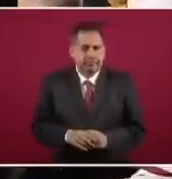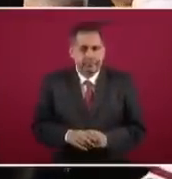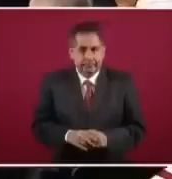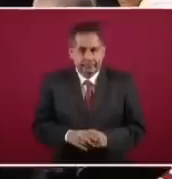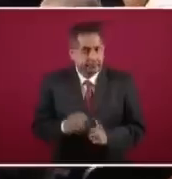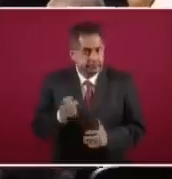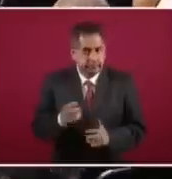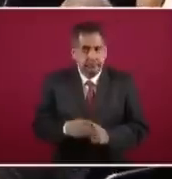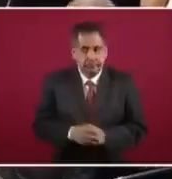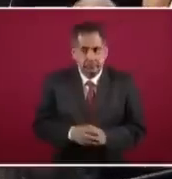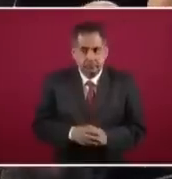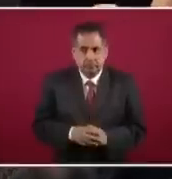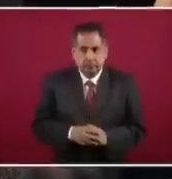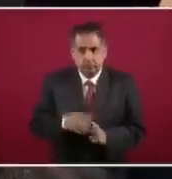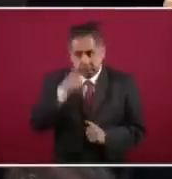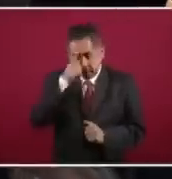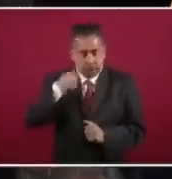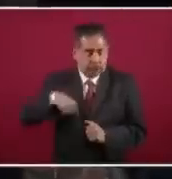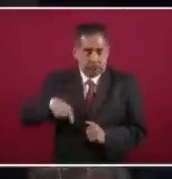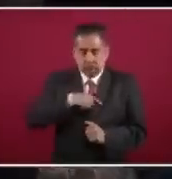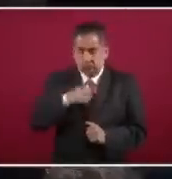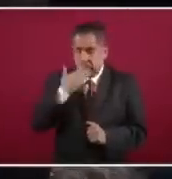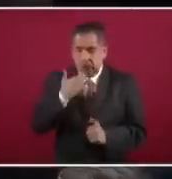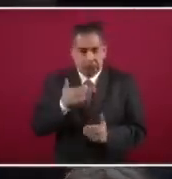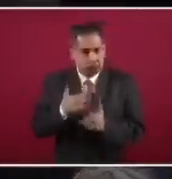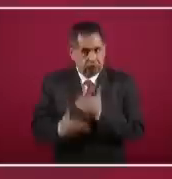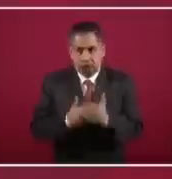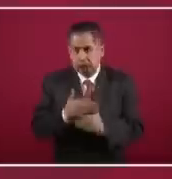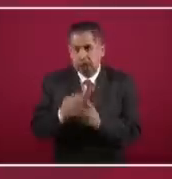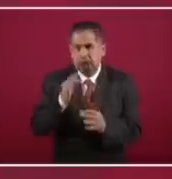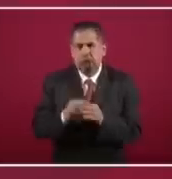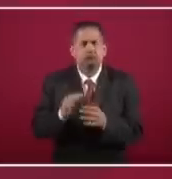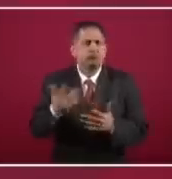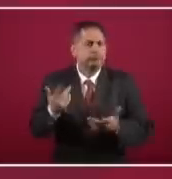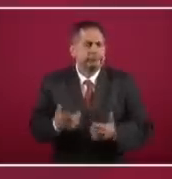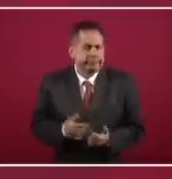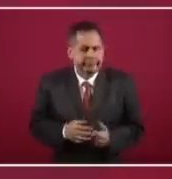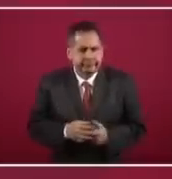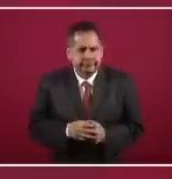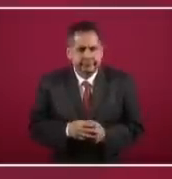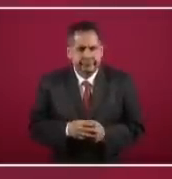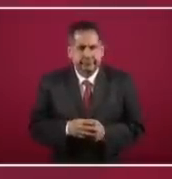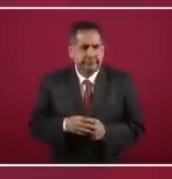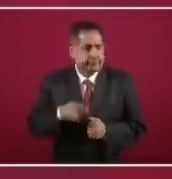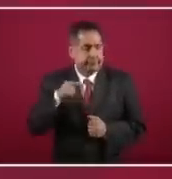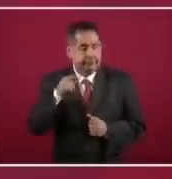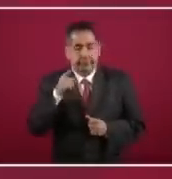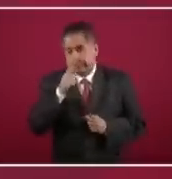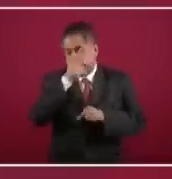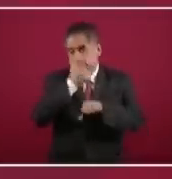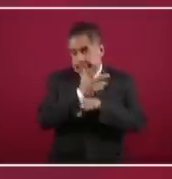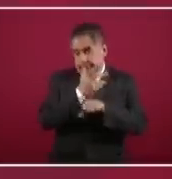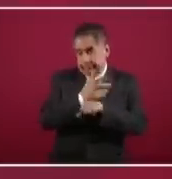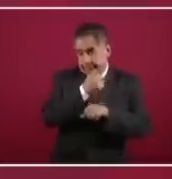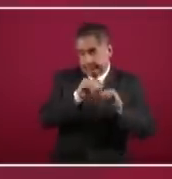Eso para nosotros fue un avance, porque esa organización